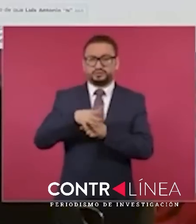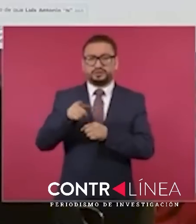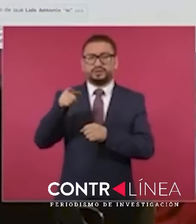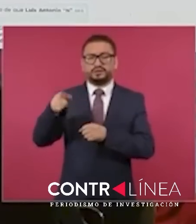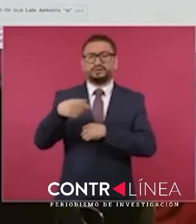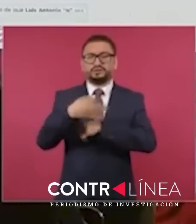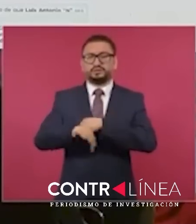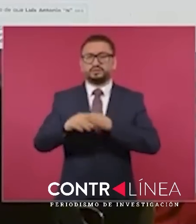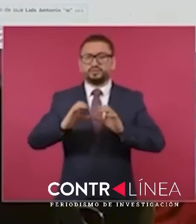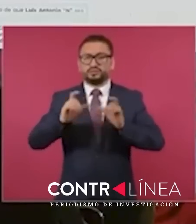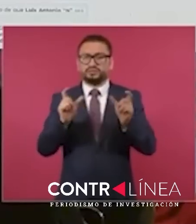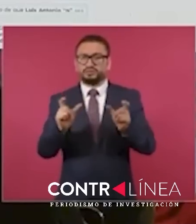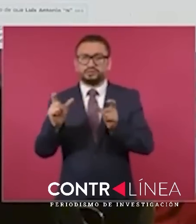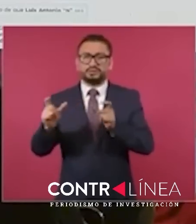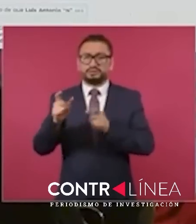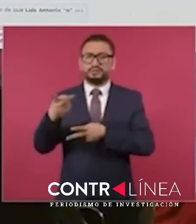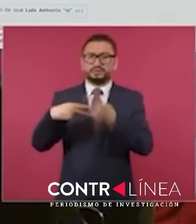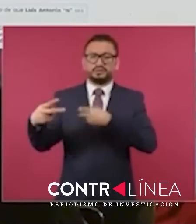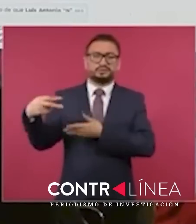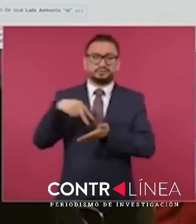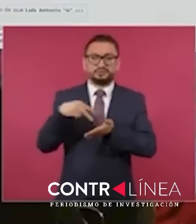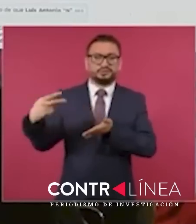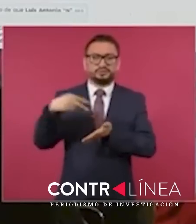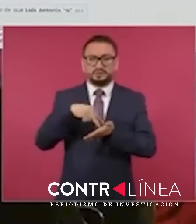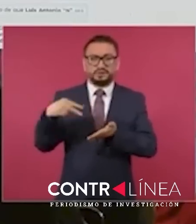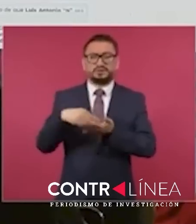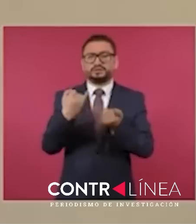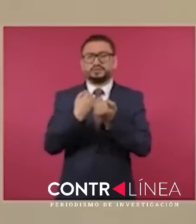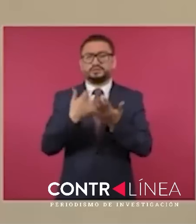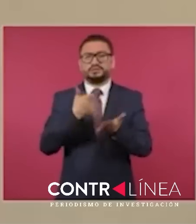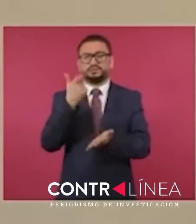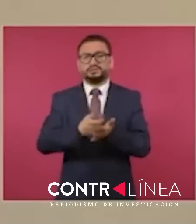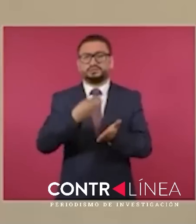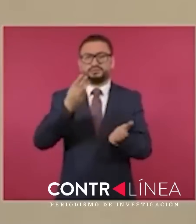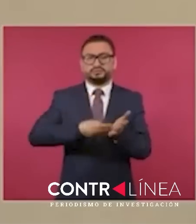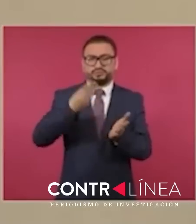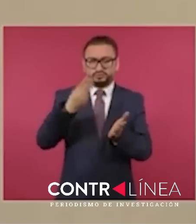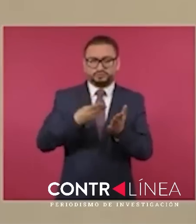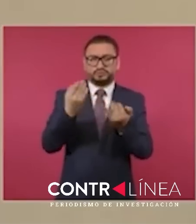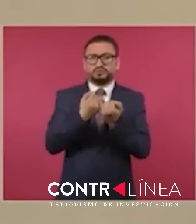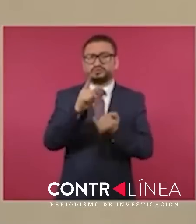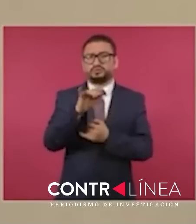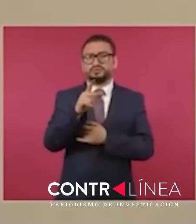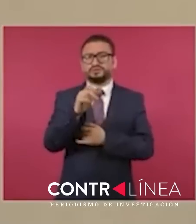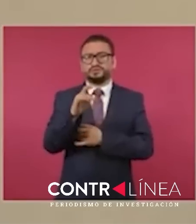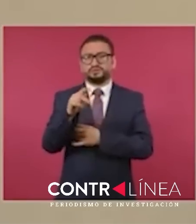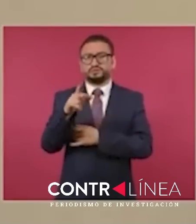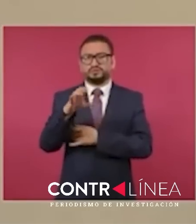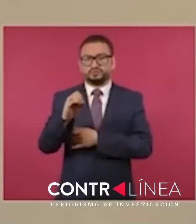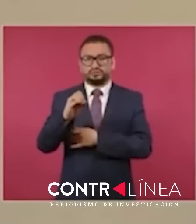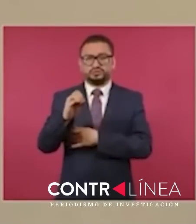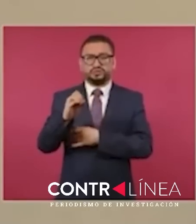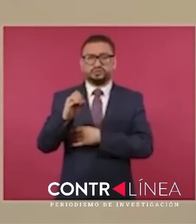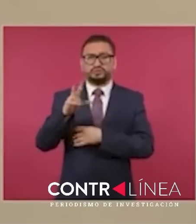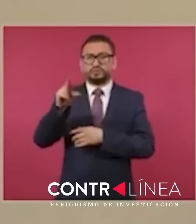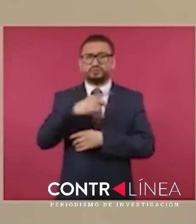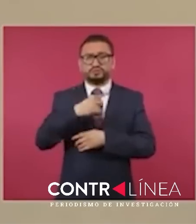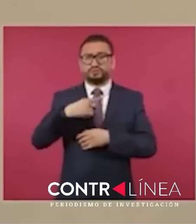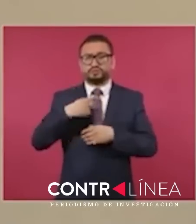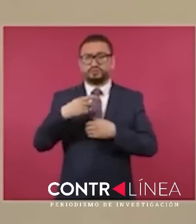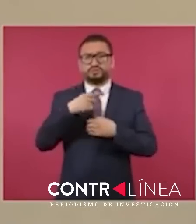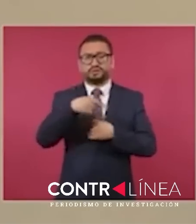la presentación periódica y una garantía económica, y en el caso de Luis Antonio, el no acercarse a los